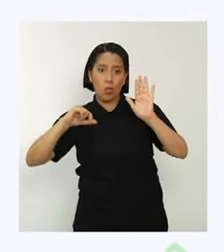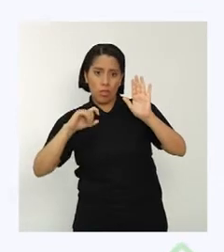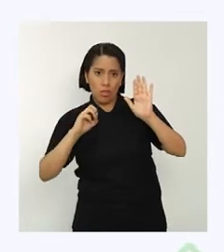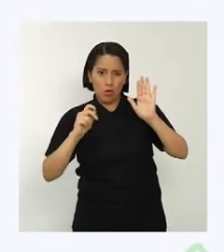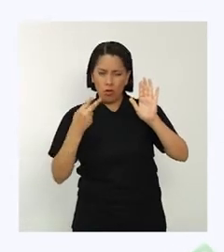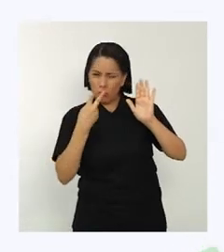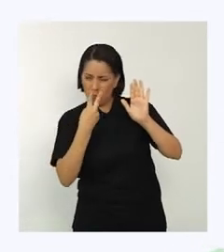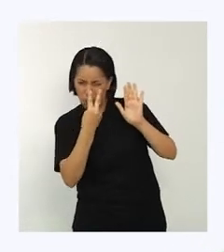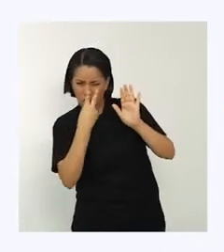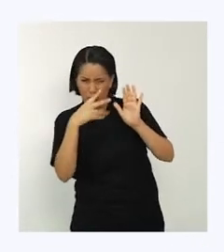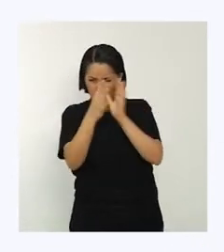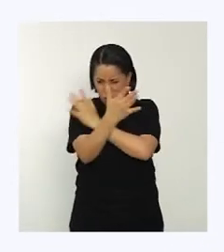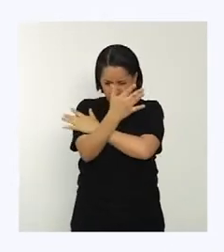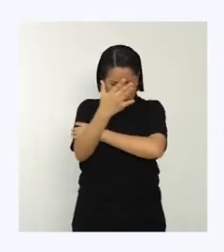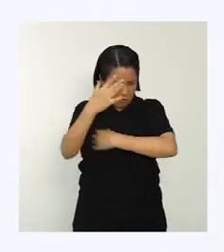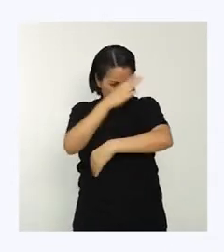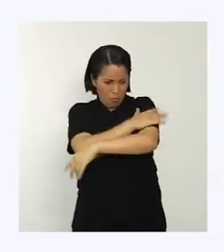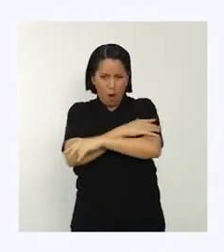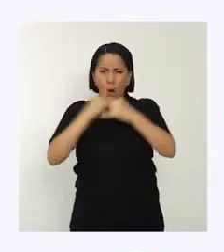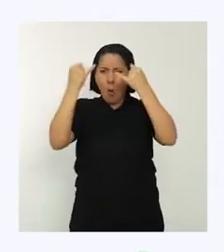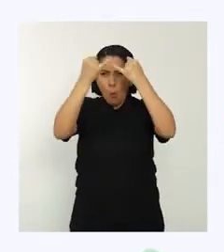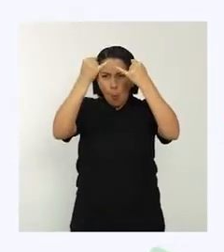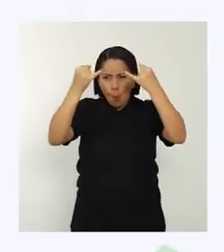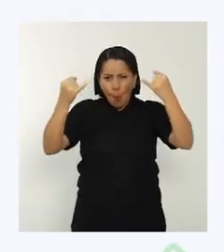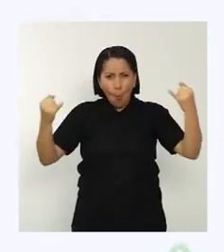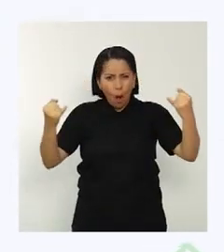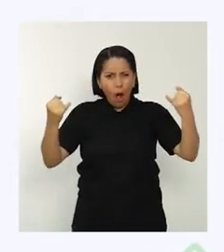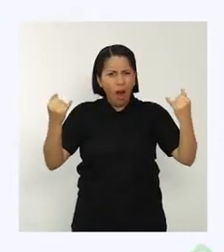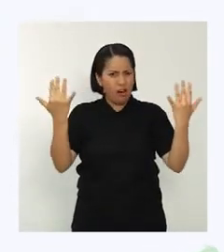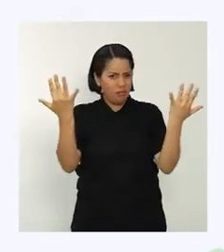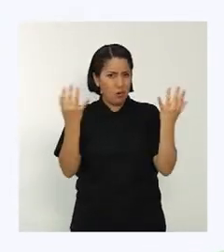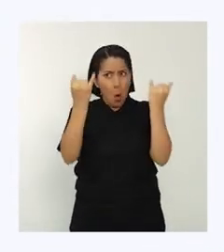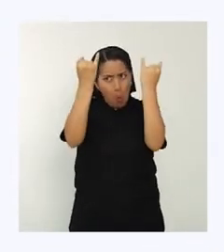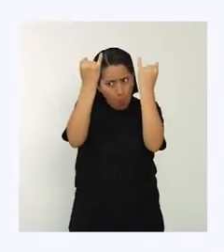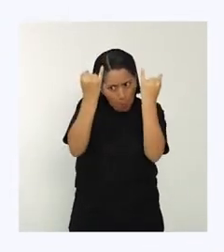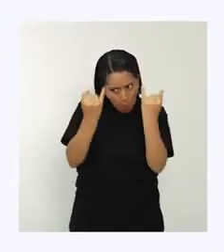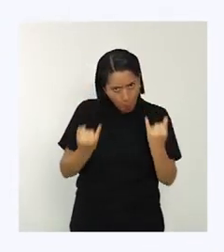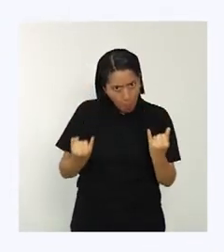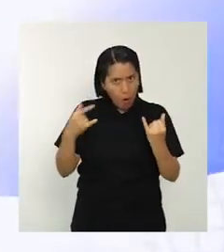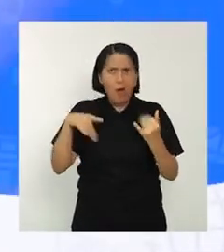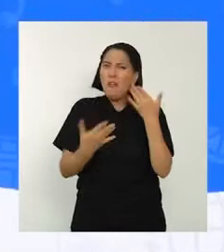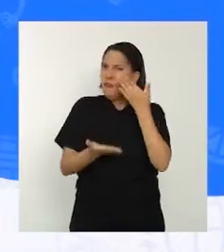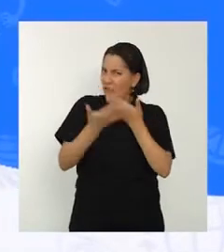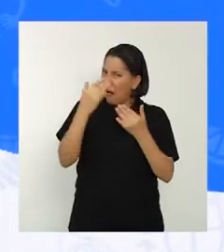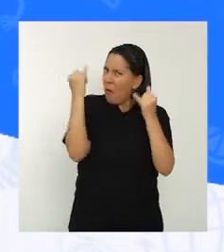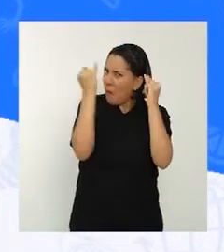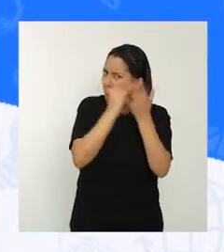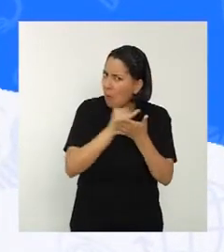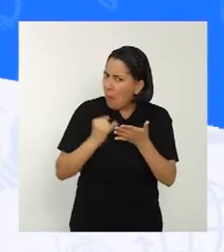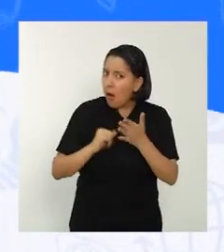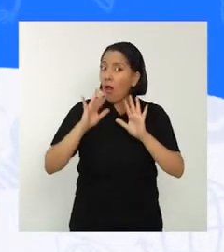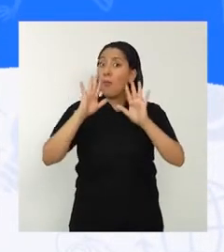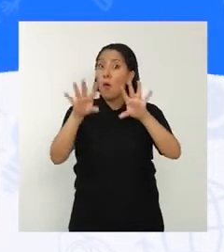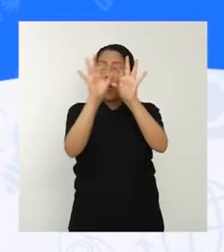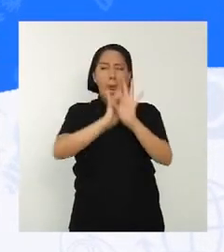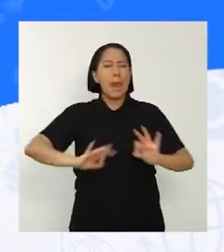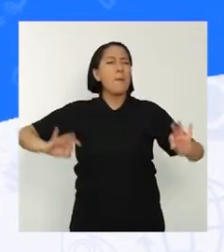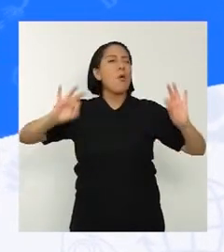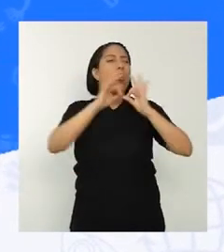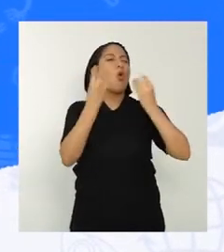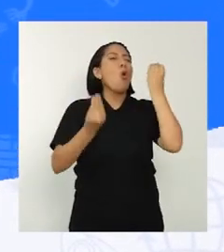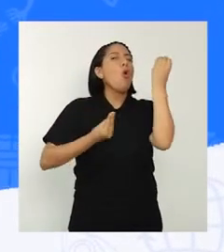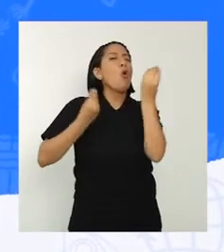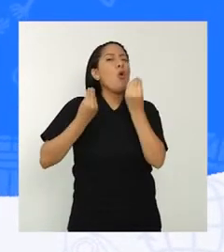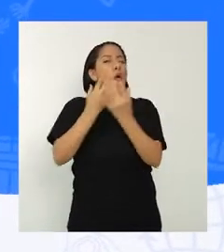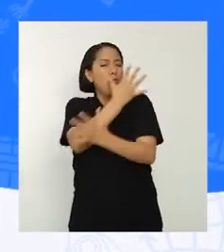sus brazos y sus piernas son palos. Es muy simple de dibujar. Pero es elemental saber cómo ubicamos